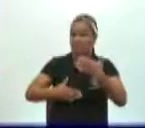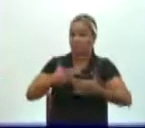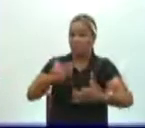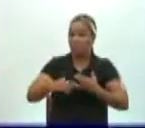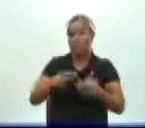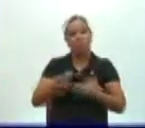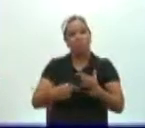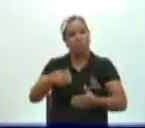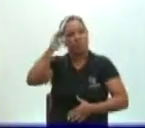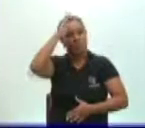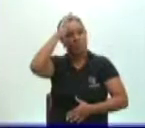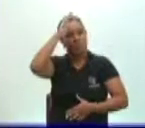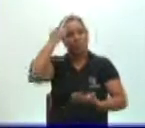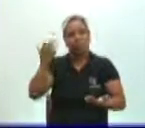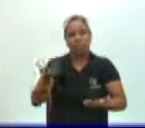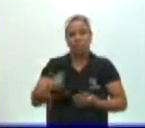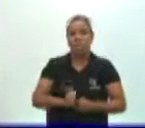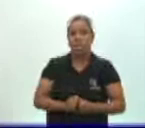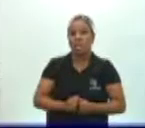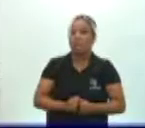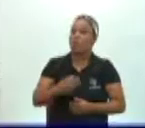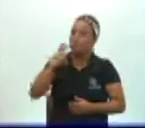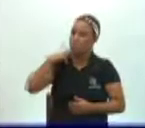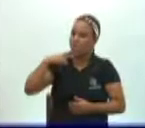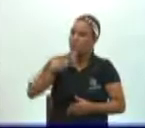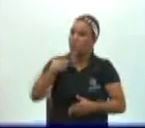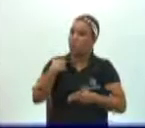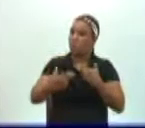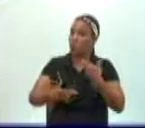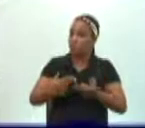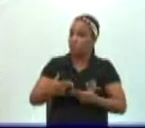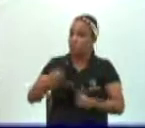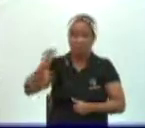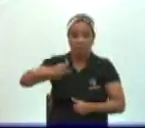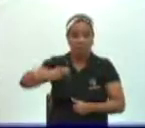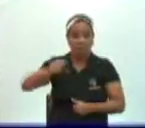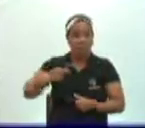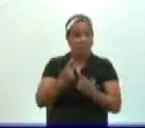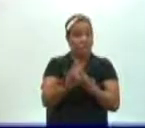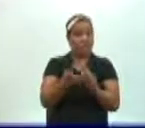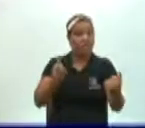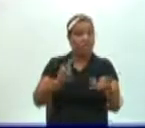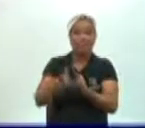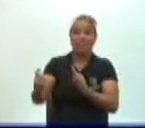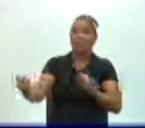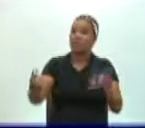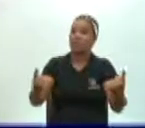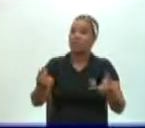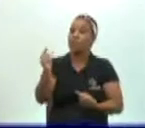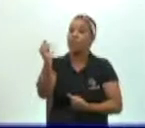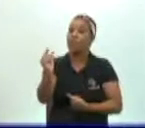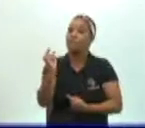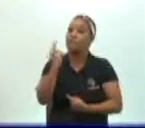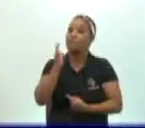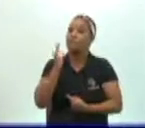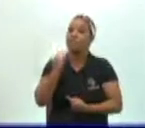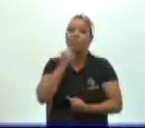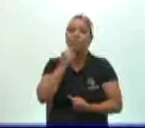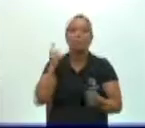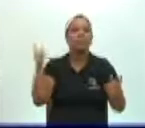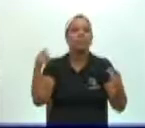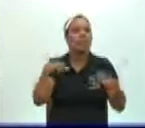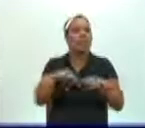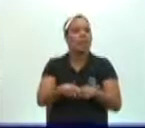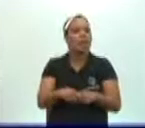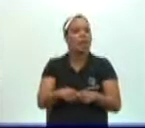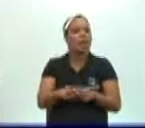por supuesto, diseñaríamos cómo lo haríamos. Ahora mismo estamos con distanciamiento físico y no es posible podernos reunir, pero en el momento que